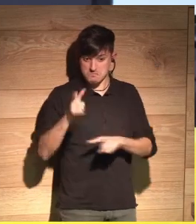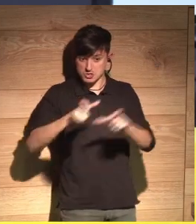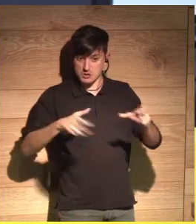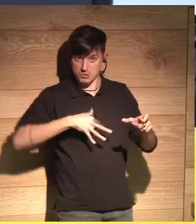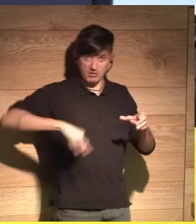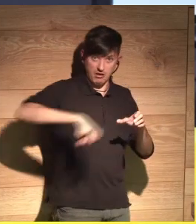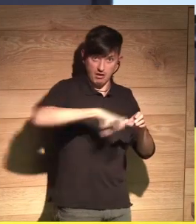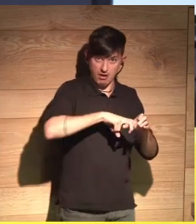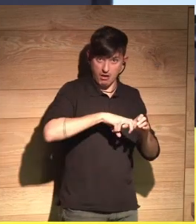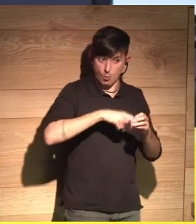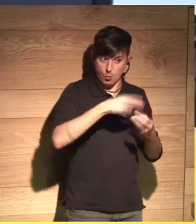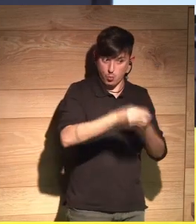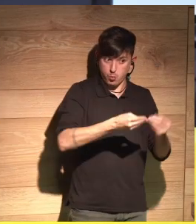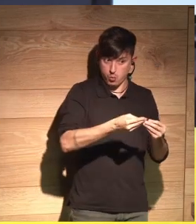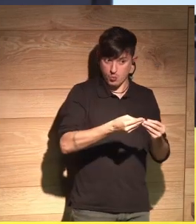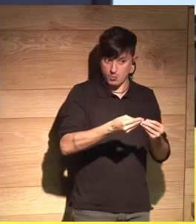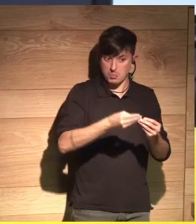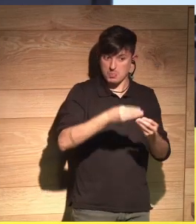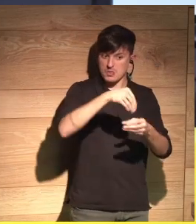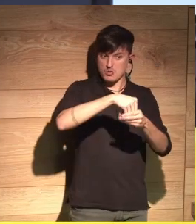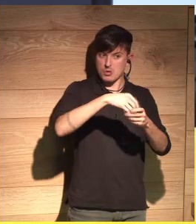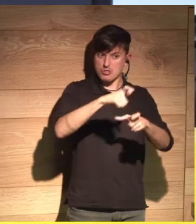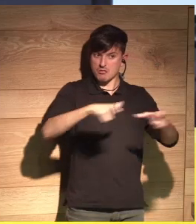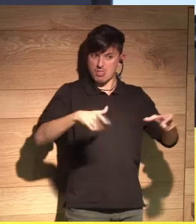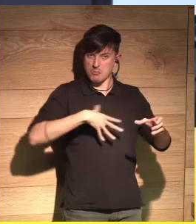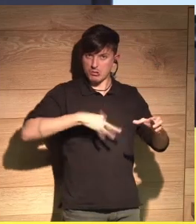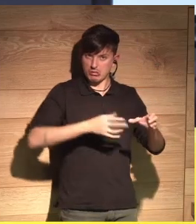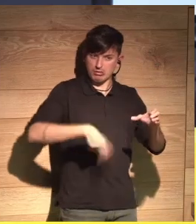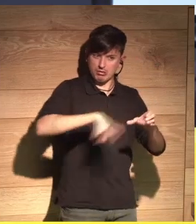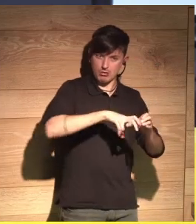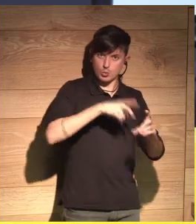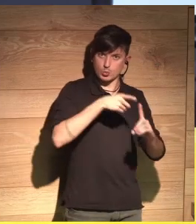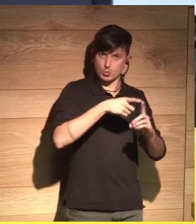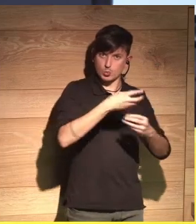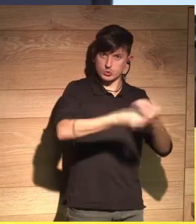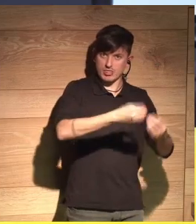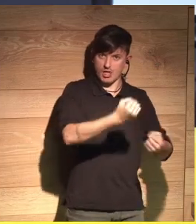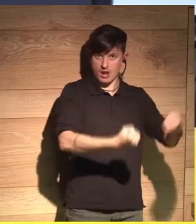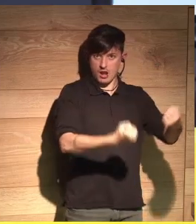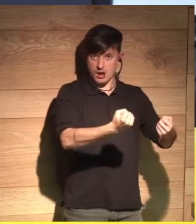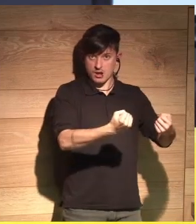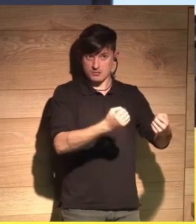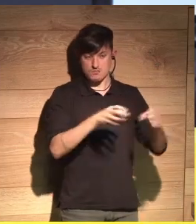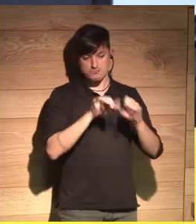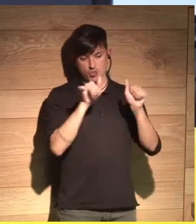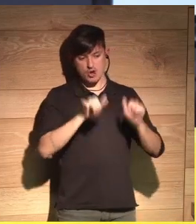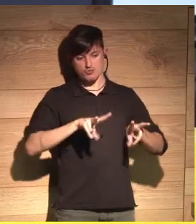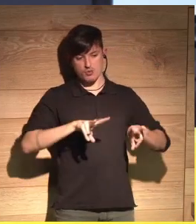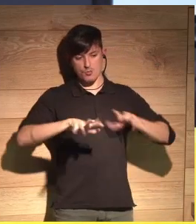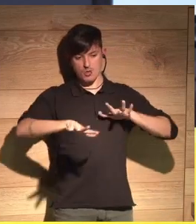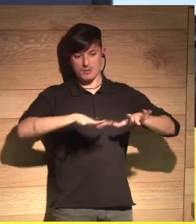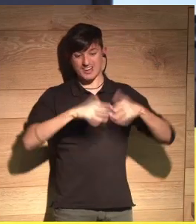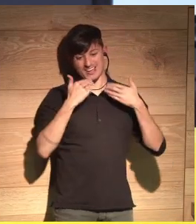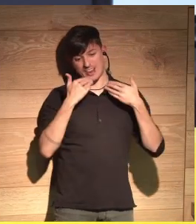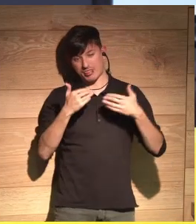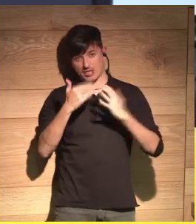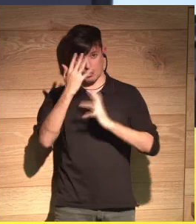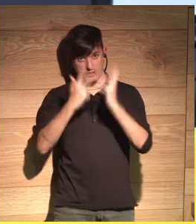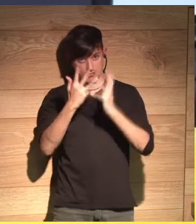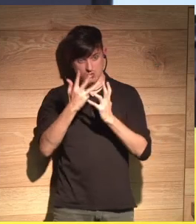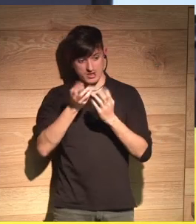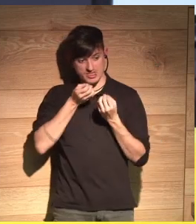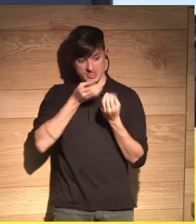es decir lo puede utilizar alguien más incluso en la ciudad entonces se puede crear nuevo modelo de movilidad gracias a los algoritmos ya